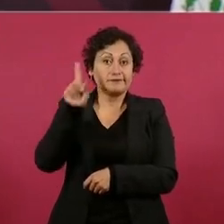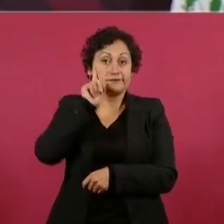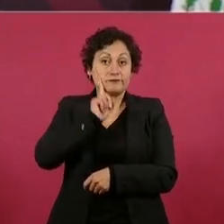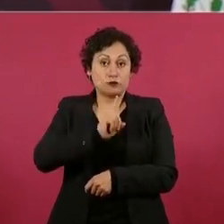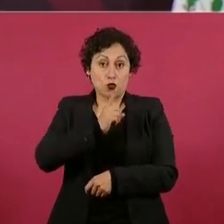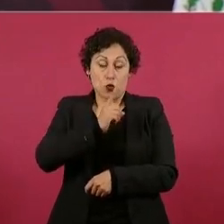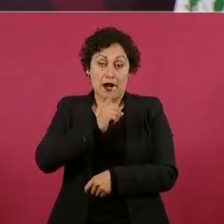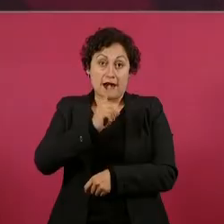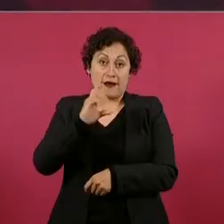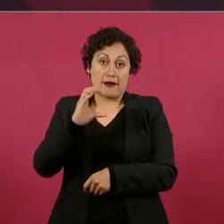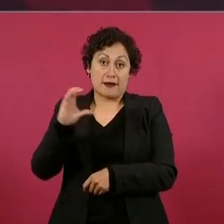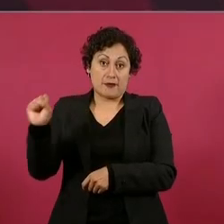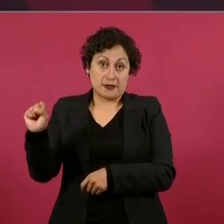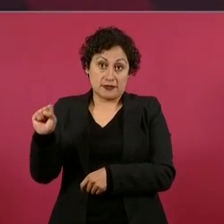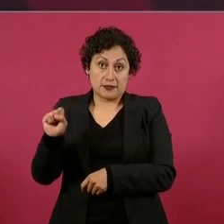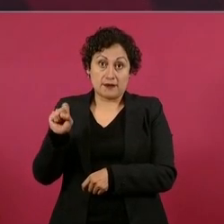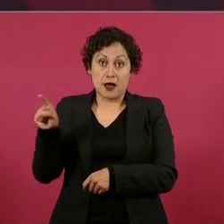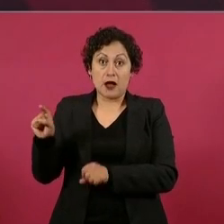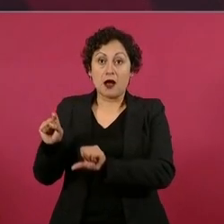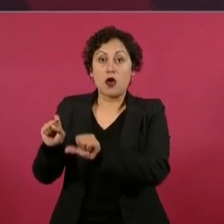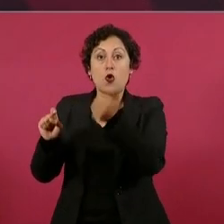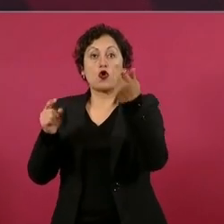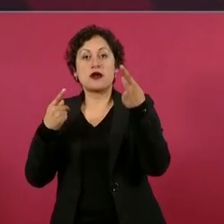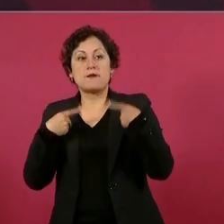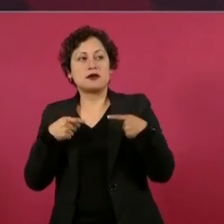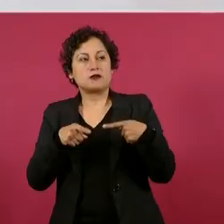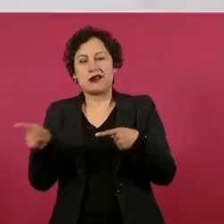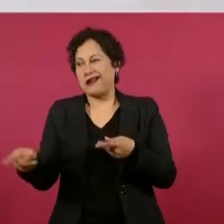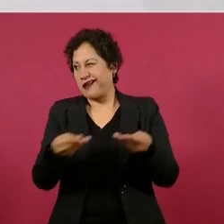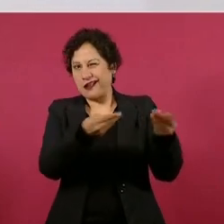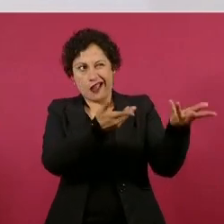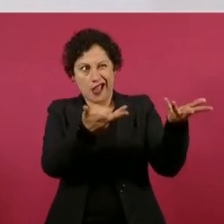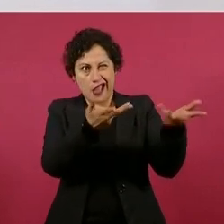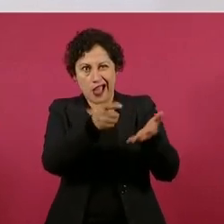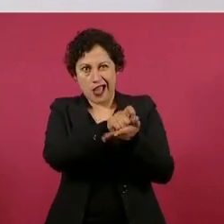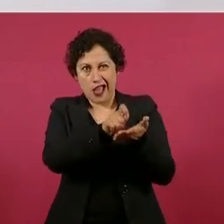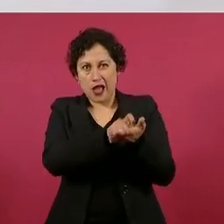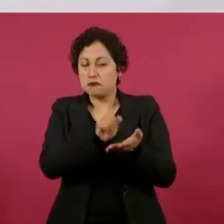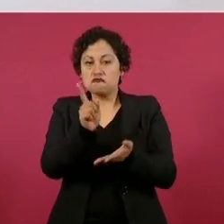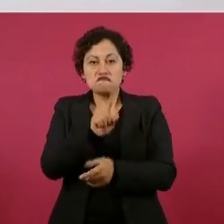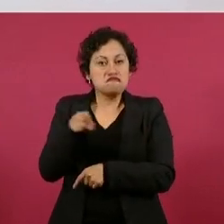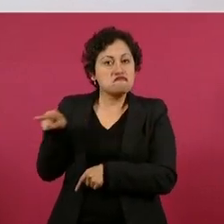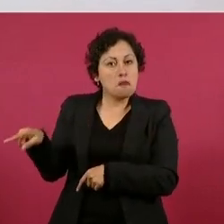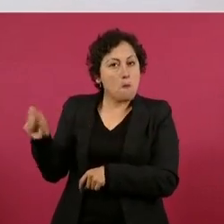no se los hacen, ella los escribe.